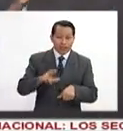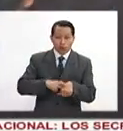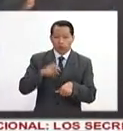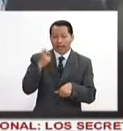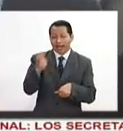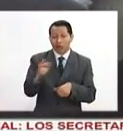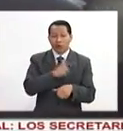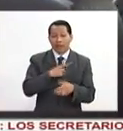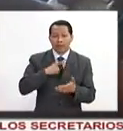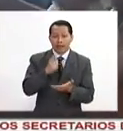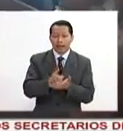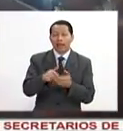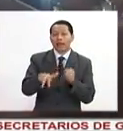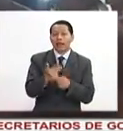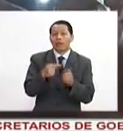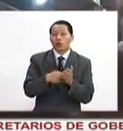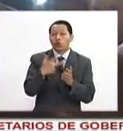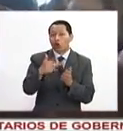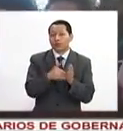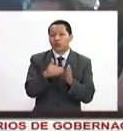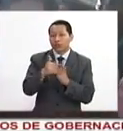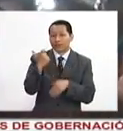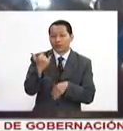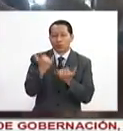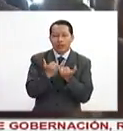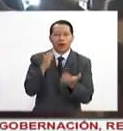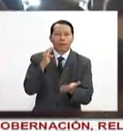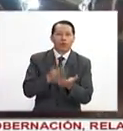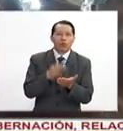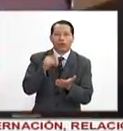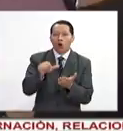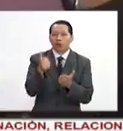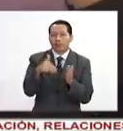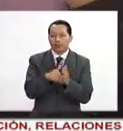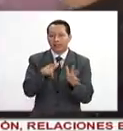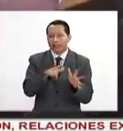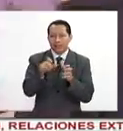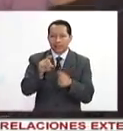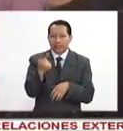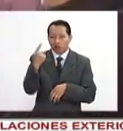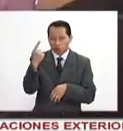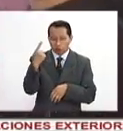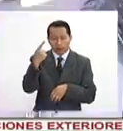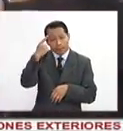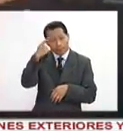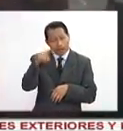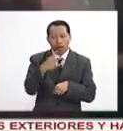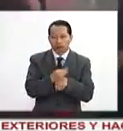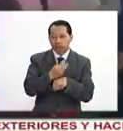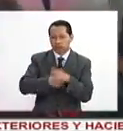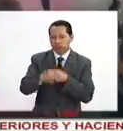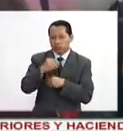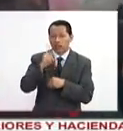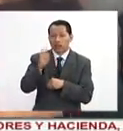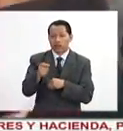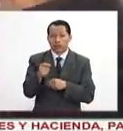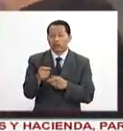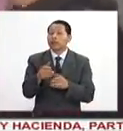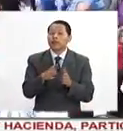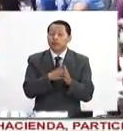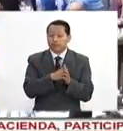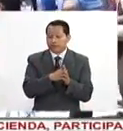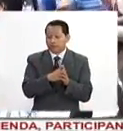estatal deberá pagar 13.8 millones de pesos y una multa de 11.731 pesos como reparación del daño, además de estar